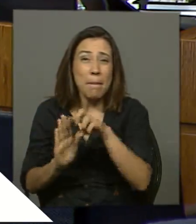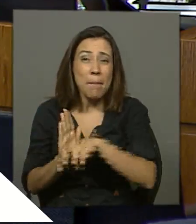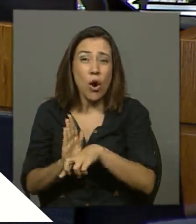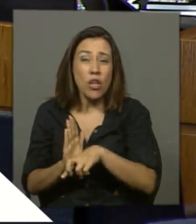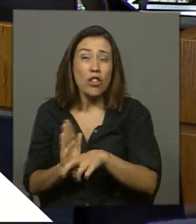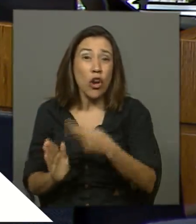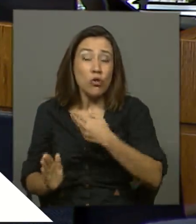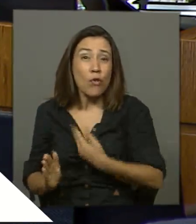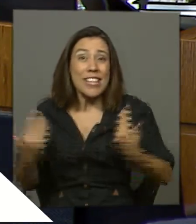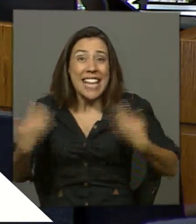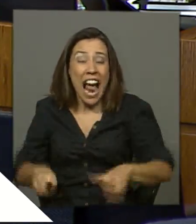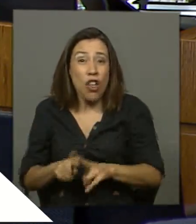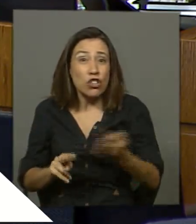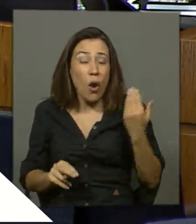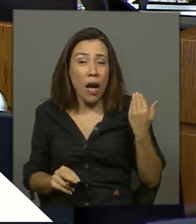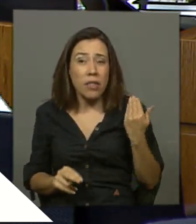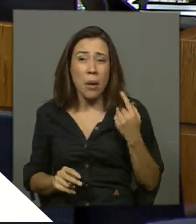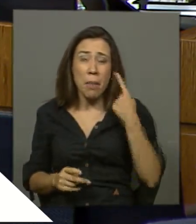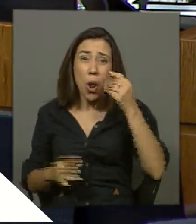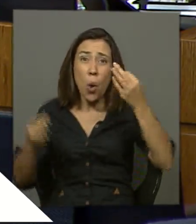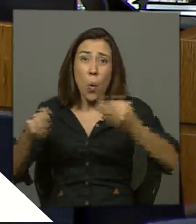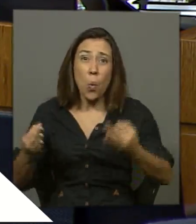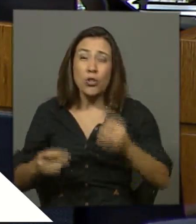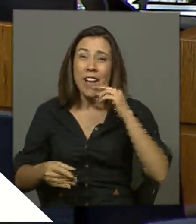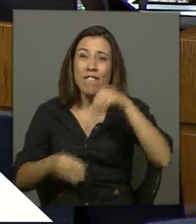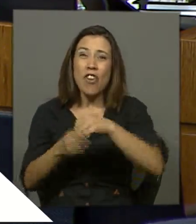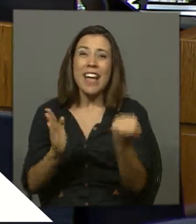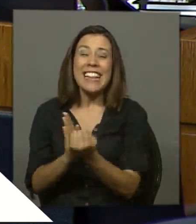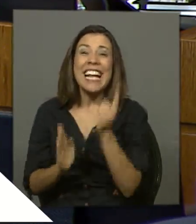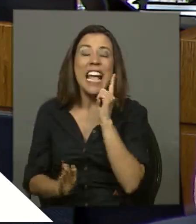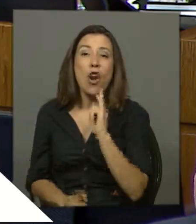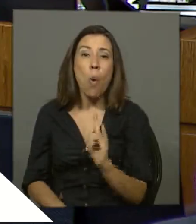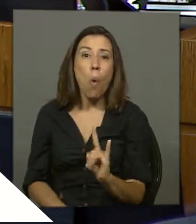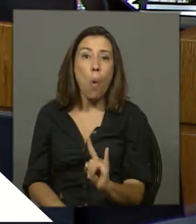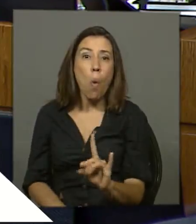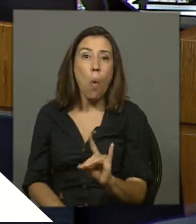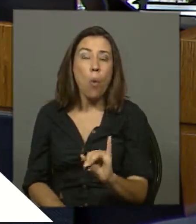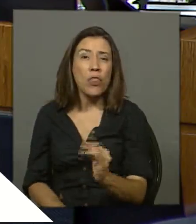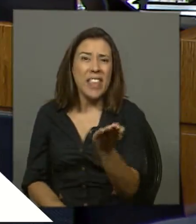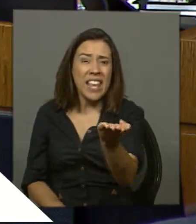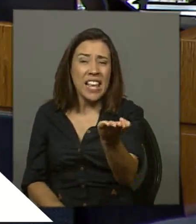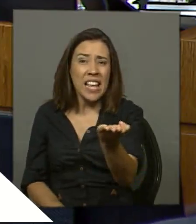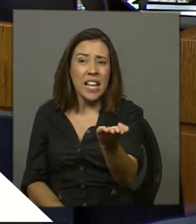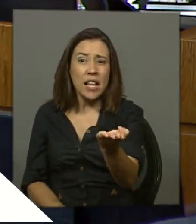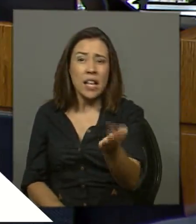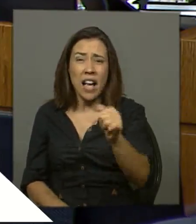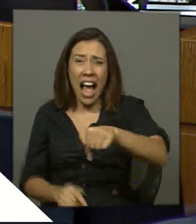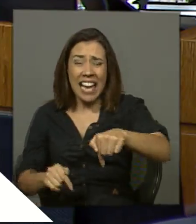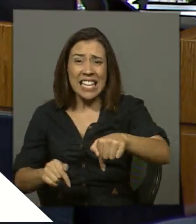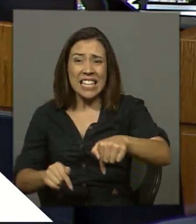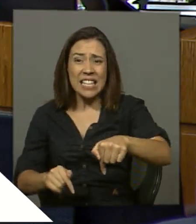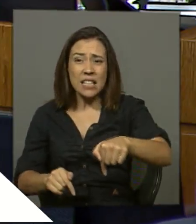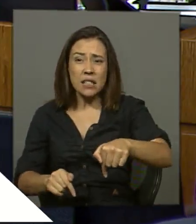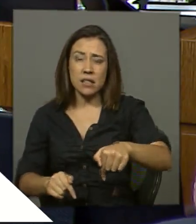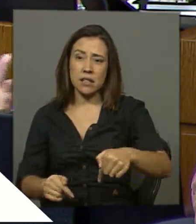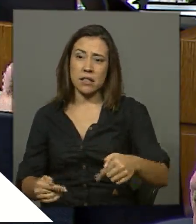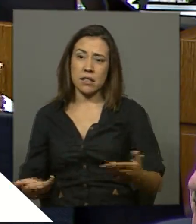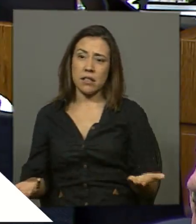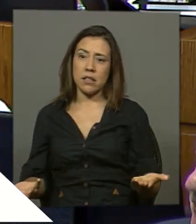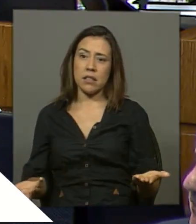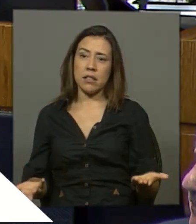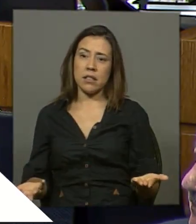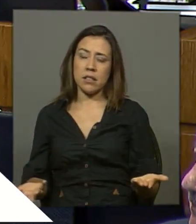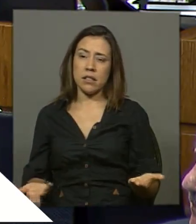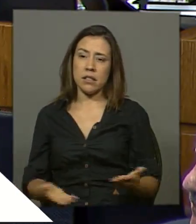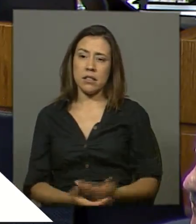nuestro gobierno urgencia y resulta que justamente los que votan en contra es la udi y vienen aquí esto cara de